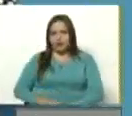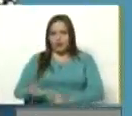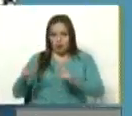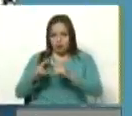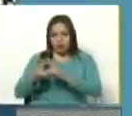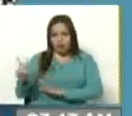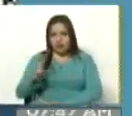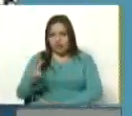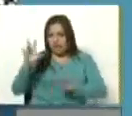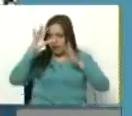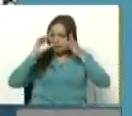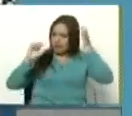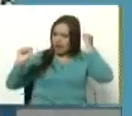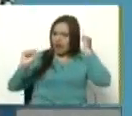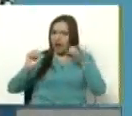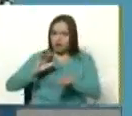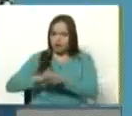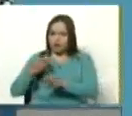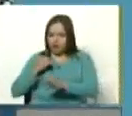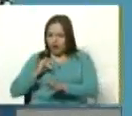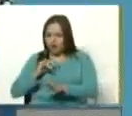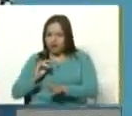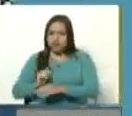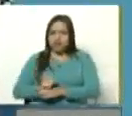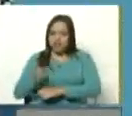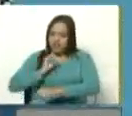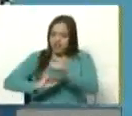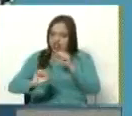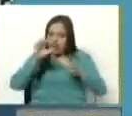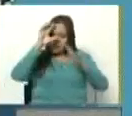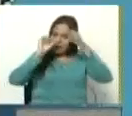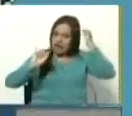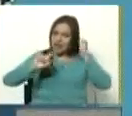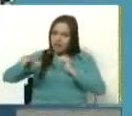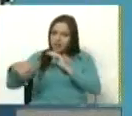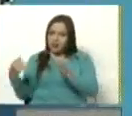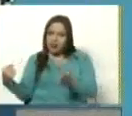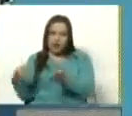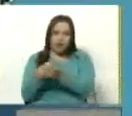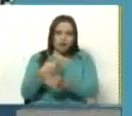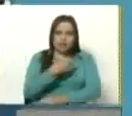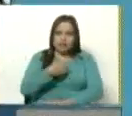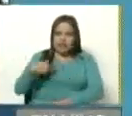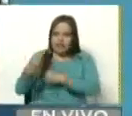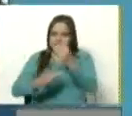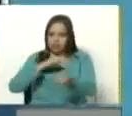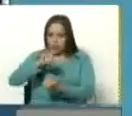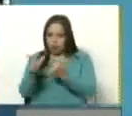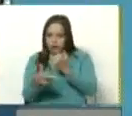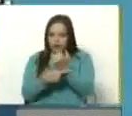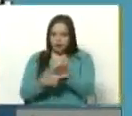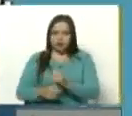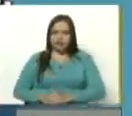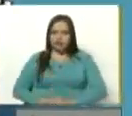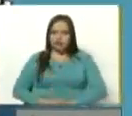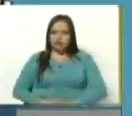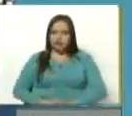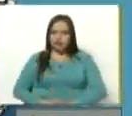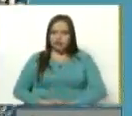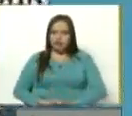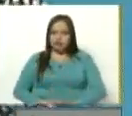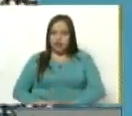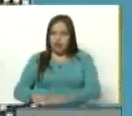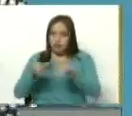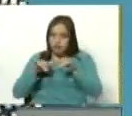porque estuve protegiendo la embajada después del golpe, del intento de golpe de Guaidó. A raíz de ahí,